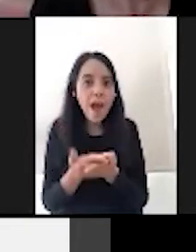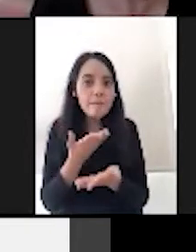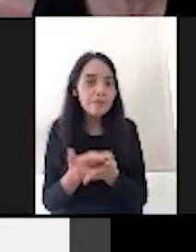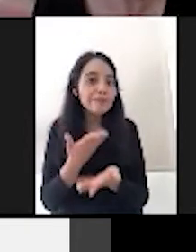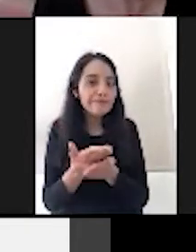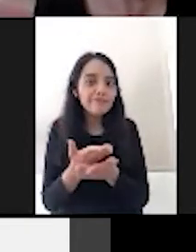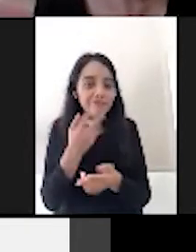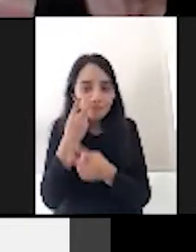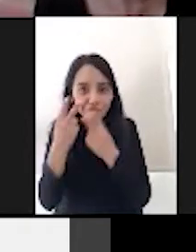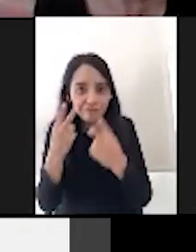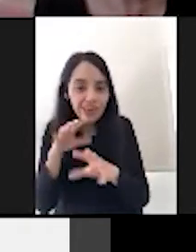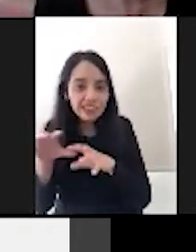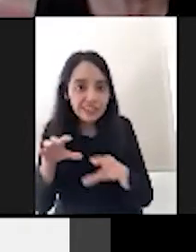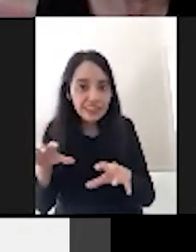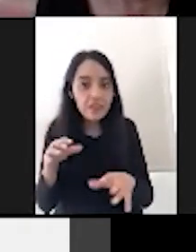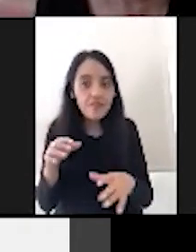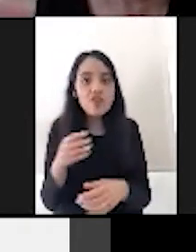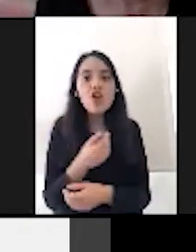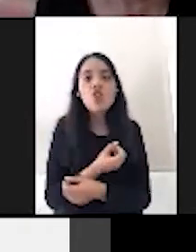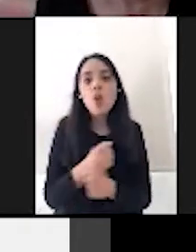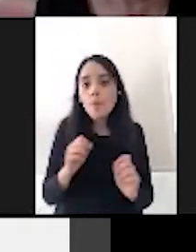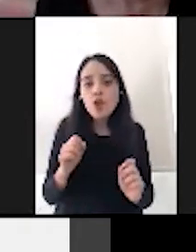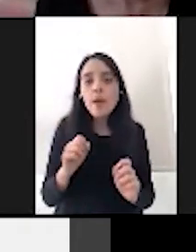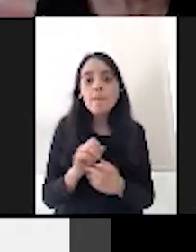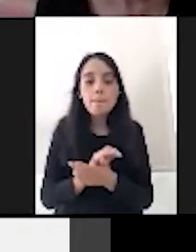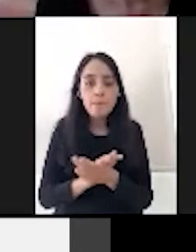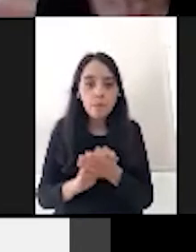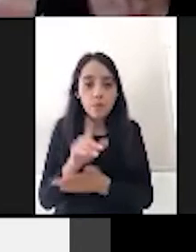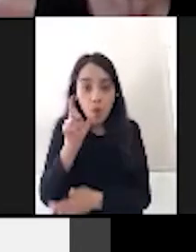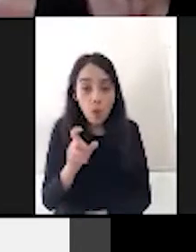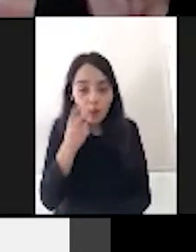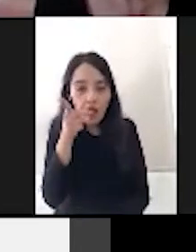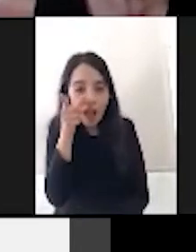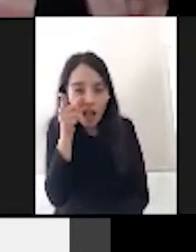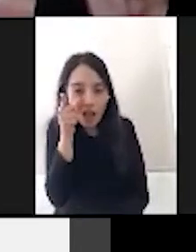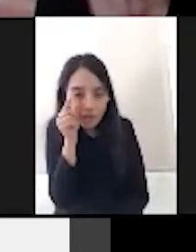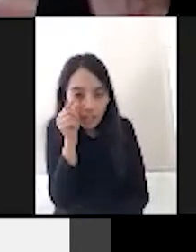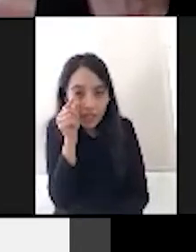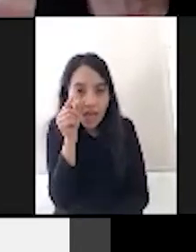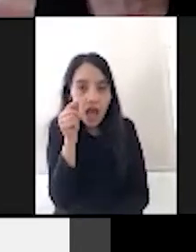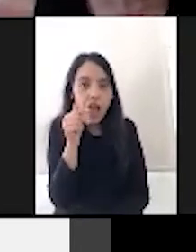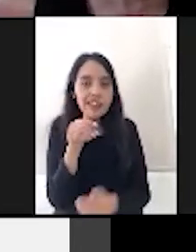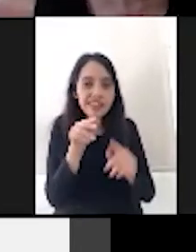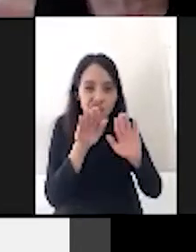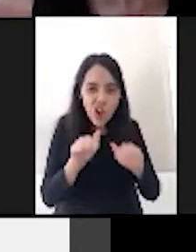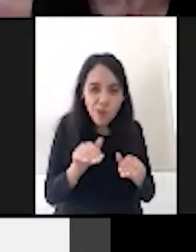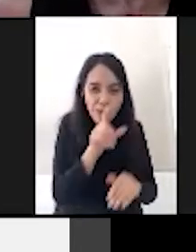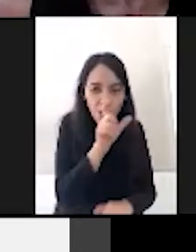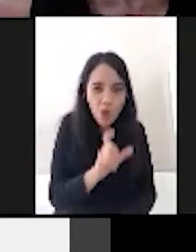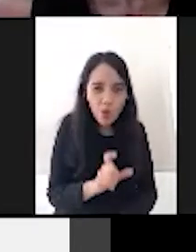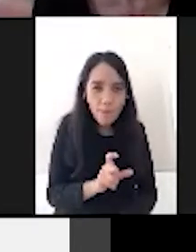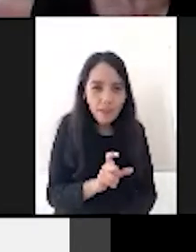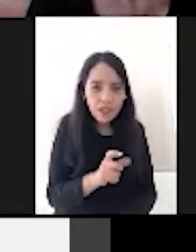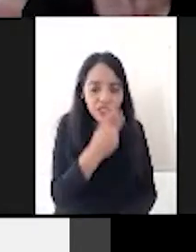No podemos aproximarnos a una persona que tiene baja visión o con un impedimento visual de la misma forma que lo haríamos con una persona con